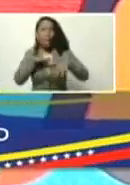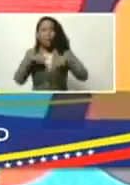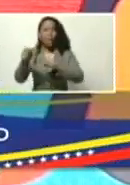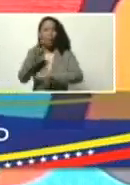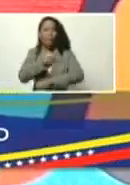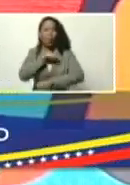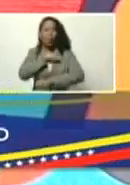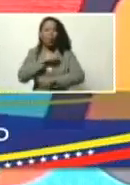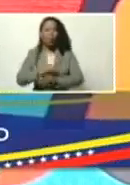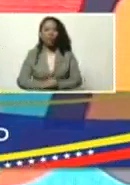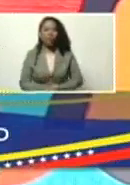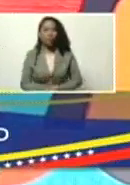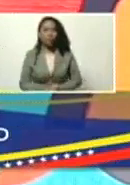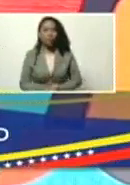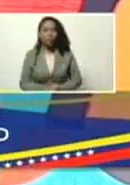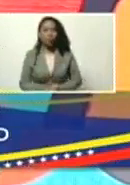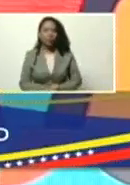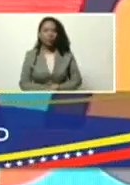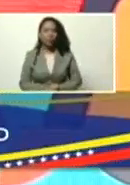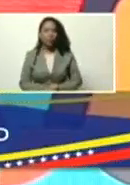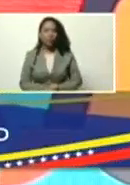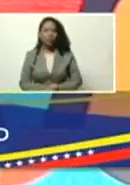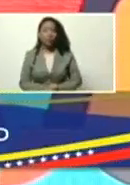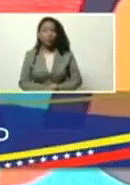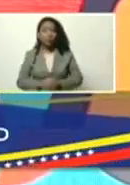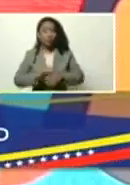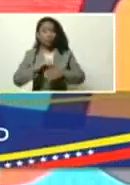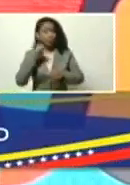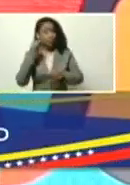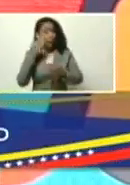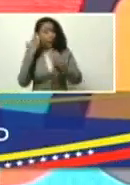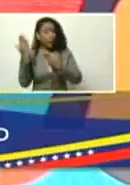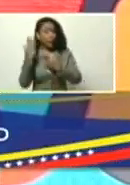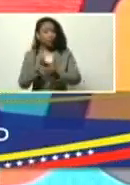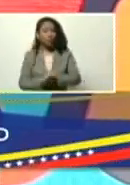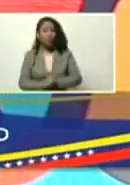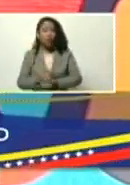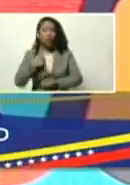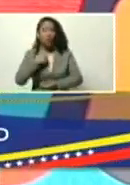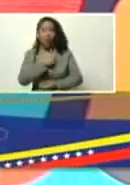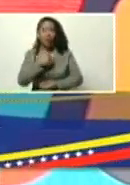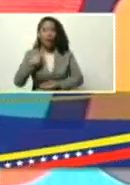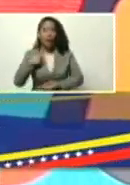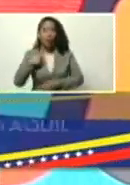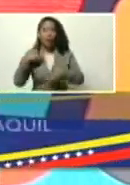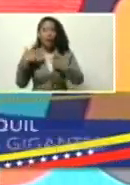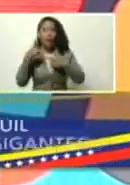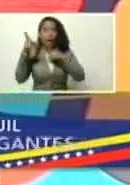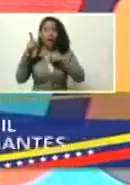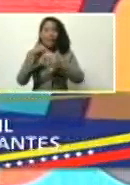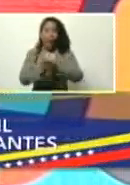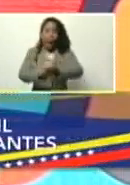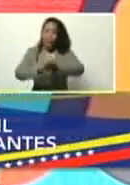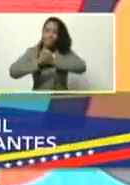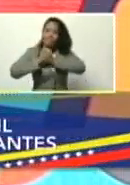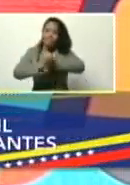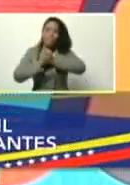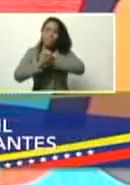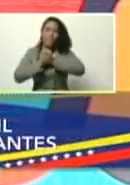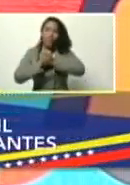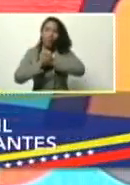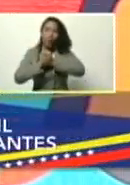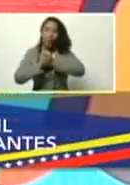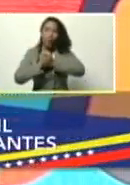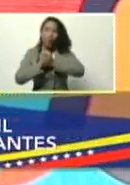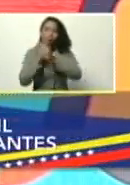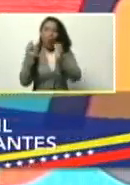Español. Nada más y nada menos. Yo quisiera que ese compañero con